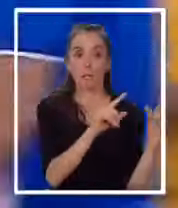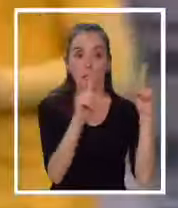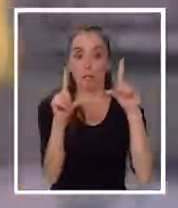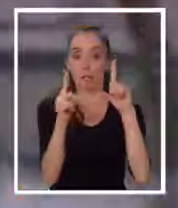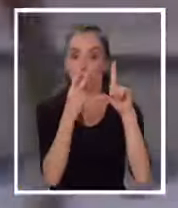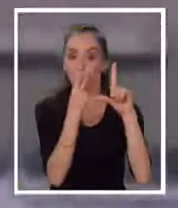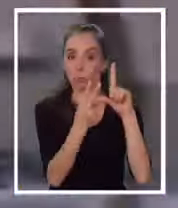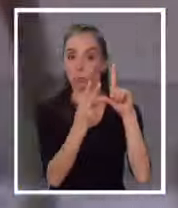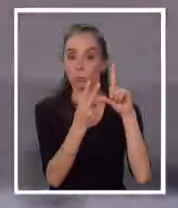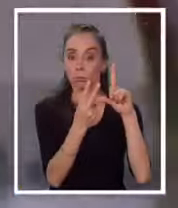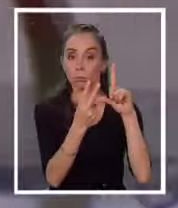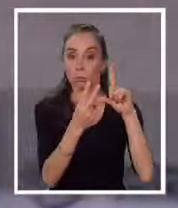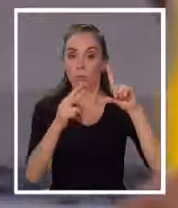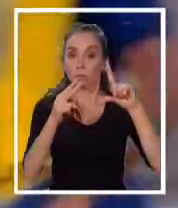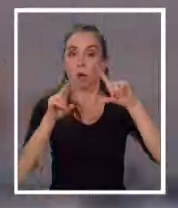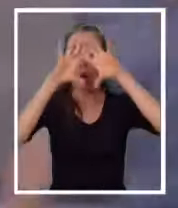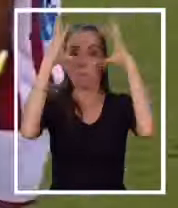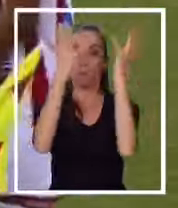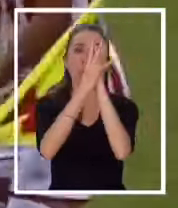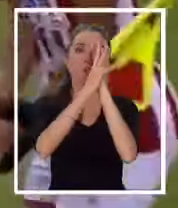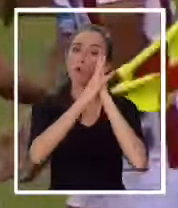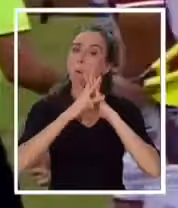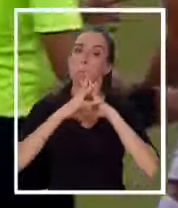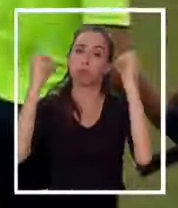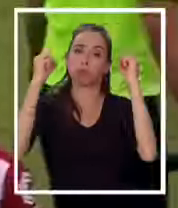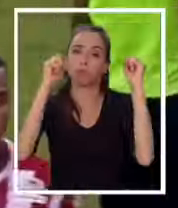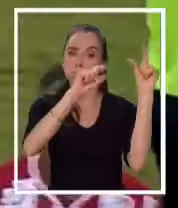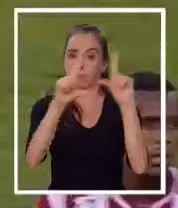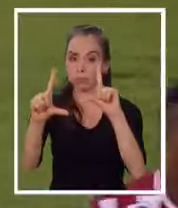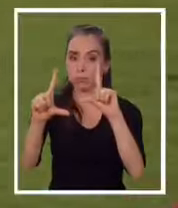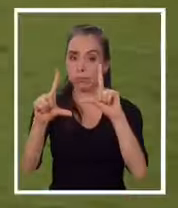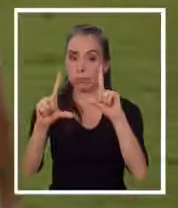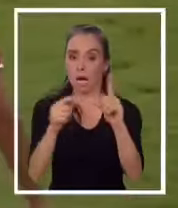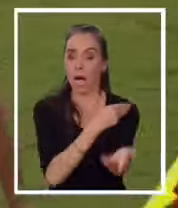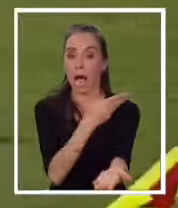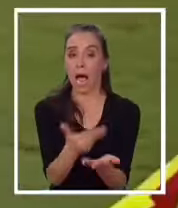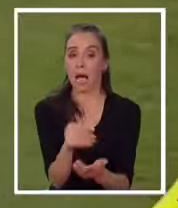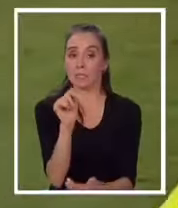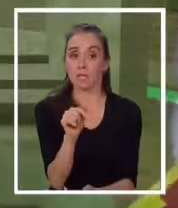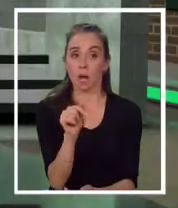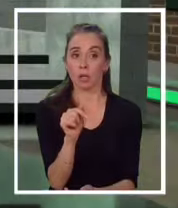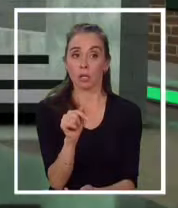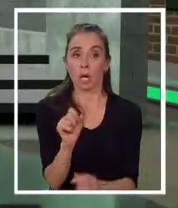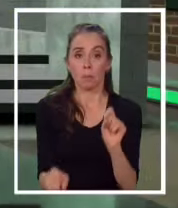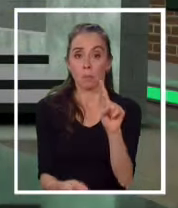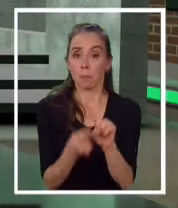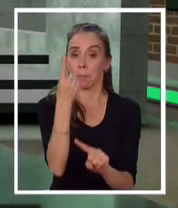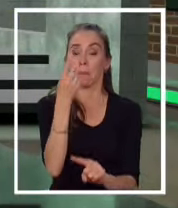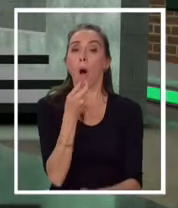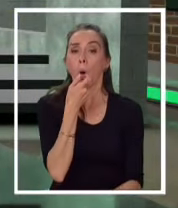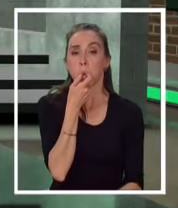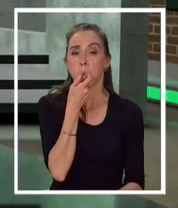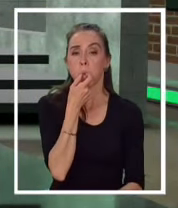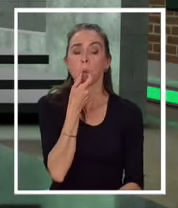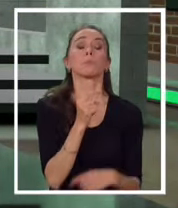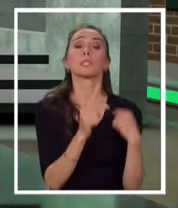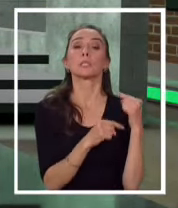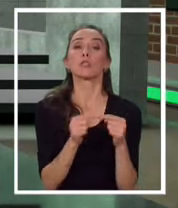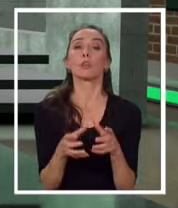imágenes que se transmiten en todo el mundo en algo que hasta ahora era inédito en la